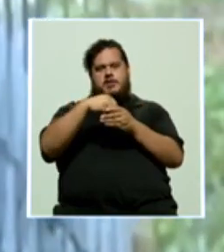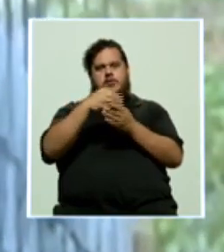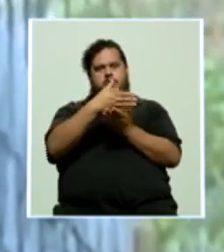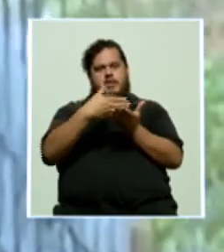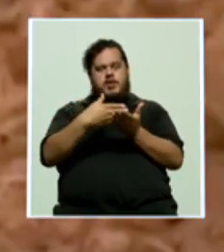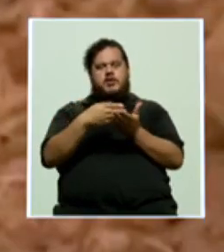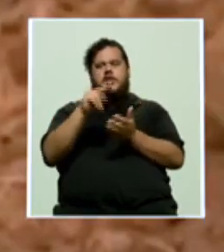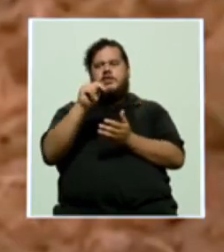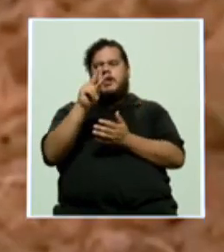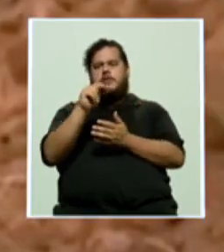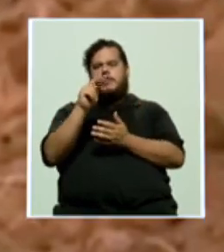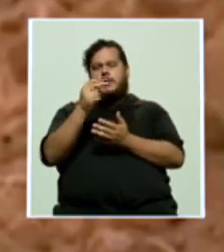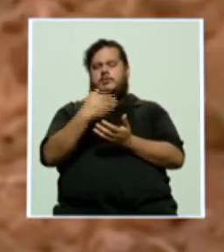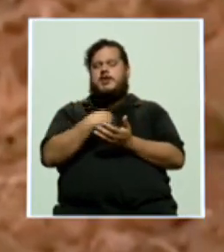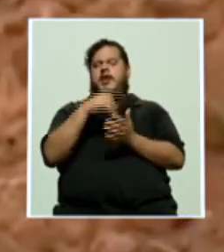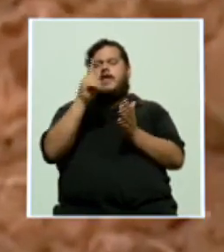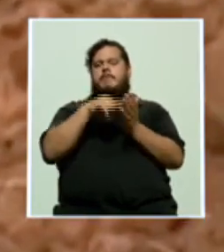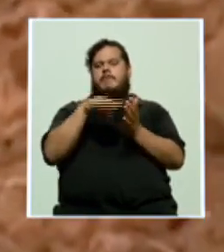noviembre contabilizó